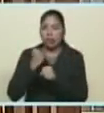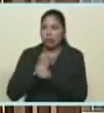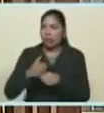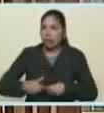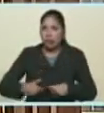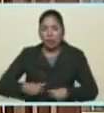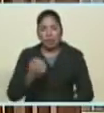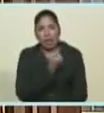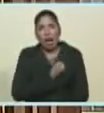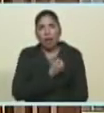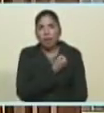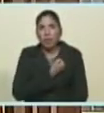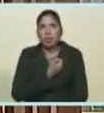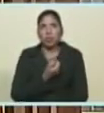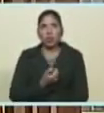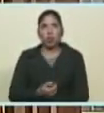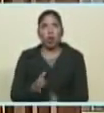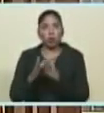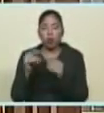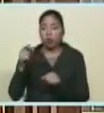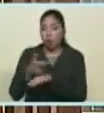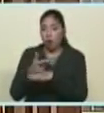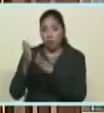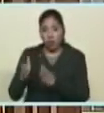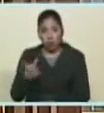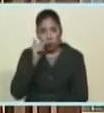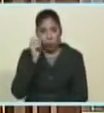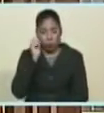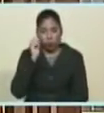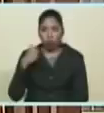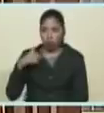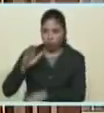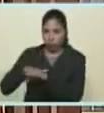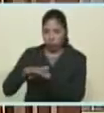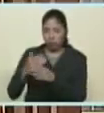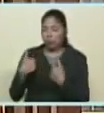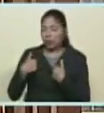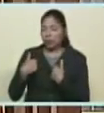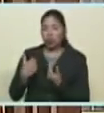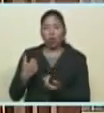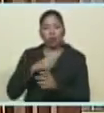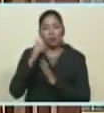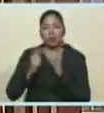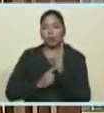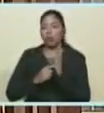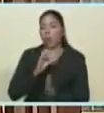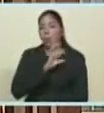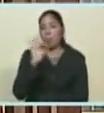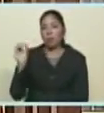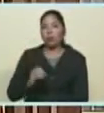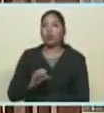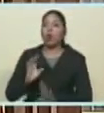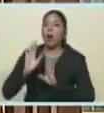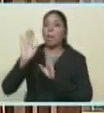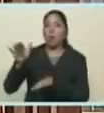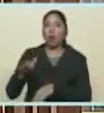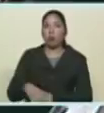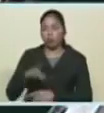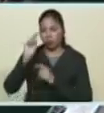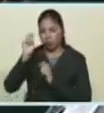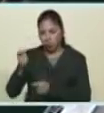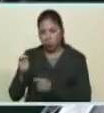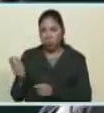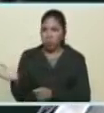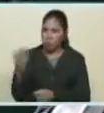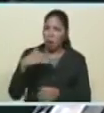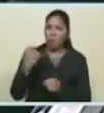sacrificio, todo el esfuerzo. A los gobernadores y a las gobernadoras les digo todo mi apoyo, todo mi respeto, todo mi reconocimiento,